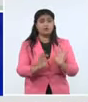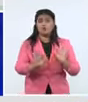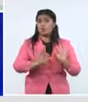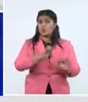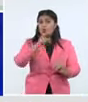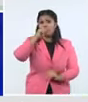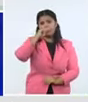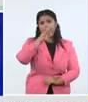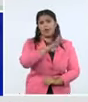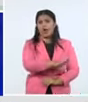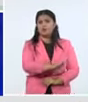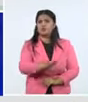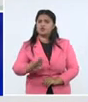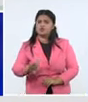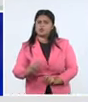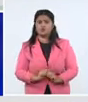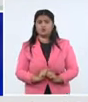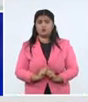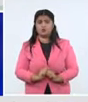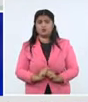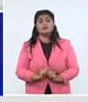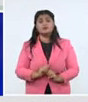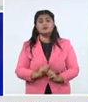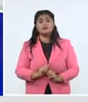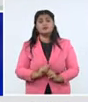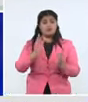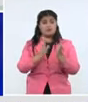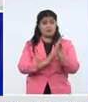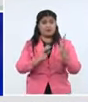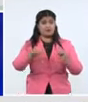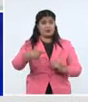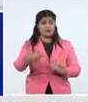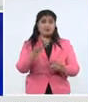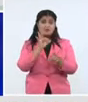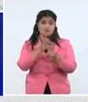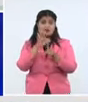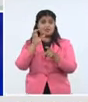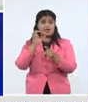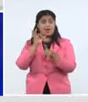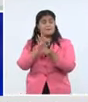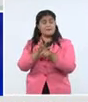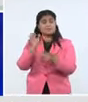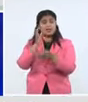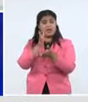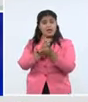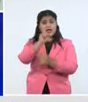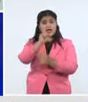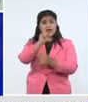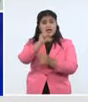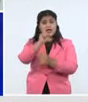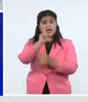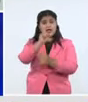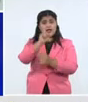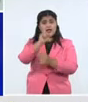que empiezan su vida queden con alguna secuela de la enfermedad. 9 casos